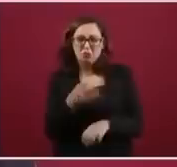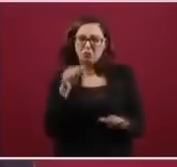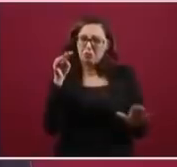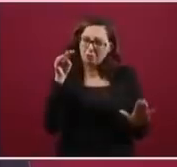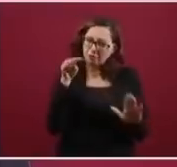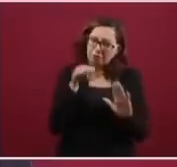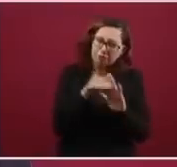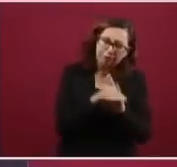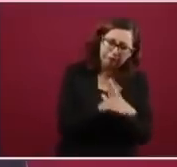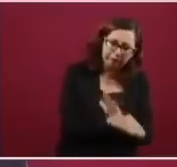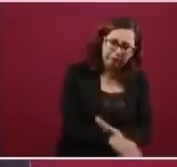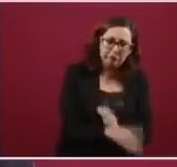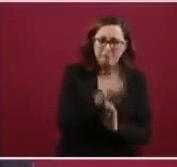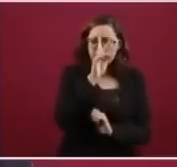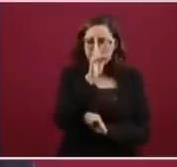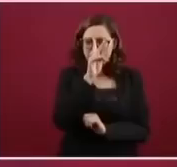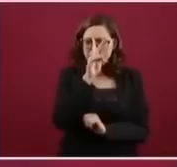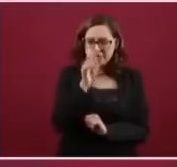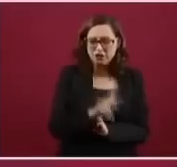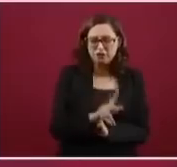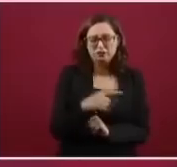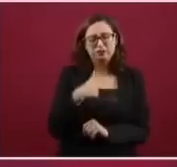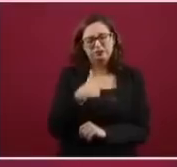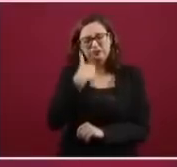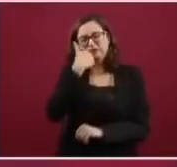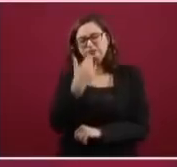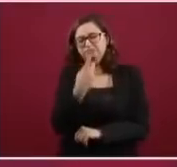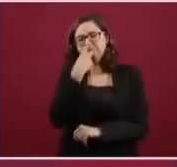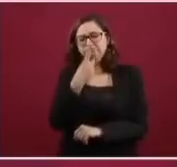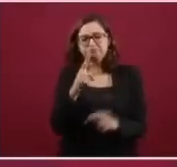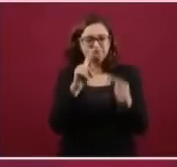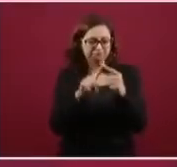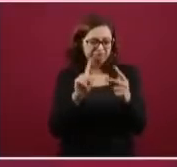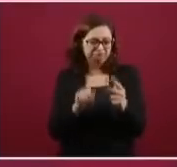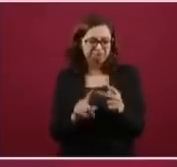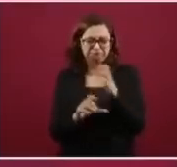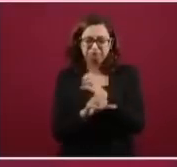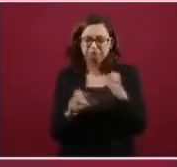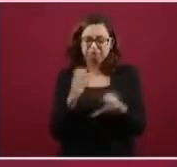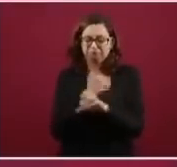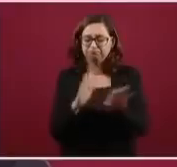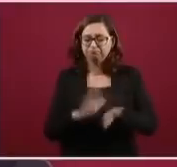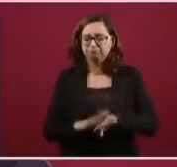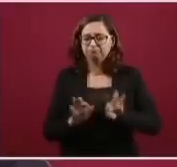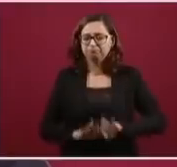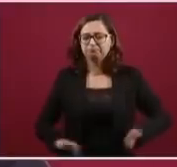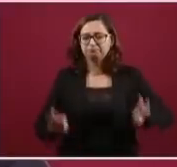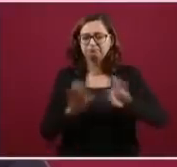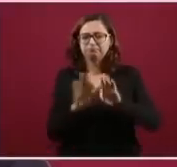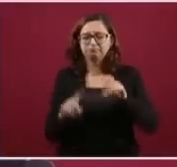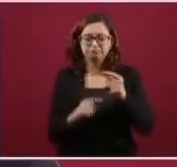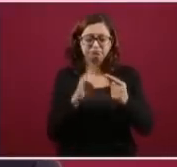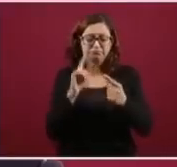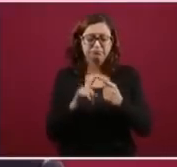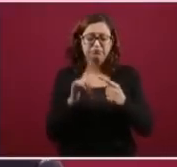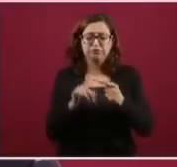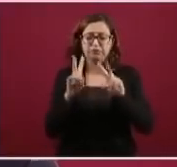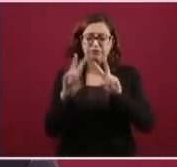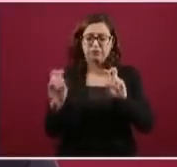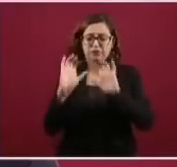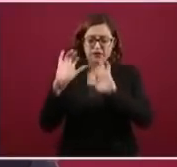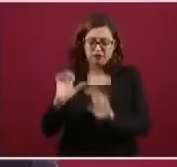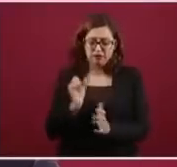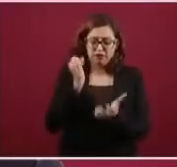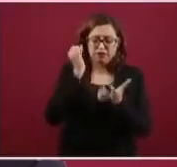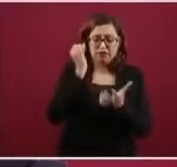vuelto más pobres y por eso yo le diría hay dos cosas que nosotros estamos primero una parte muy importante de las inversiones se están yendo